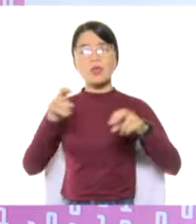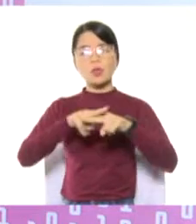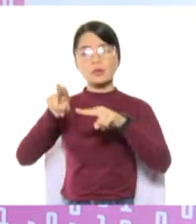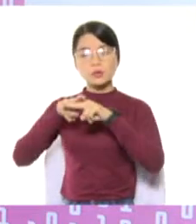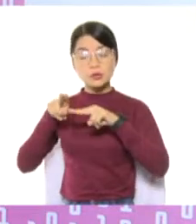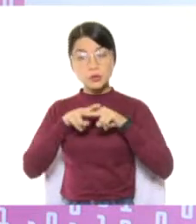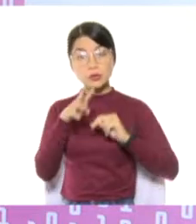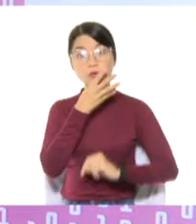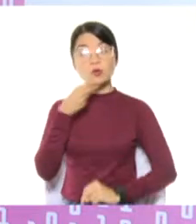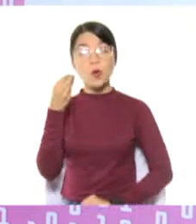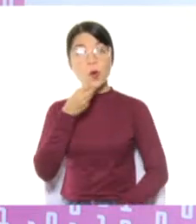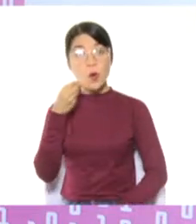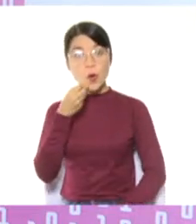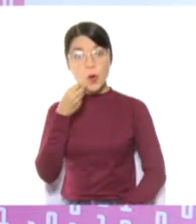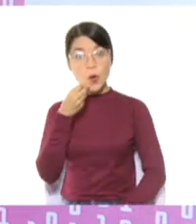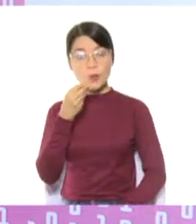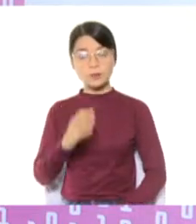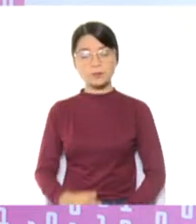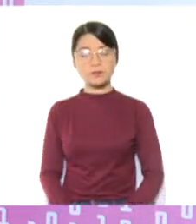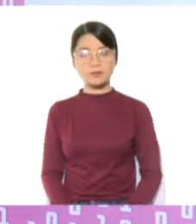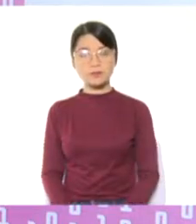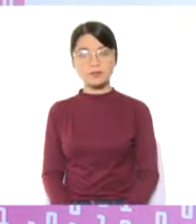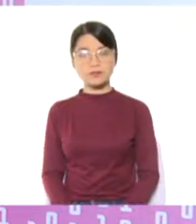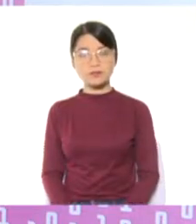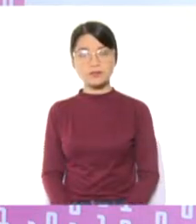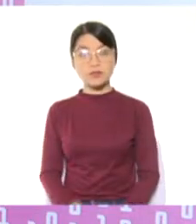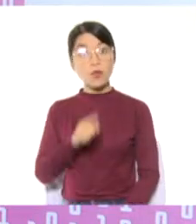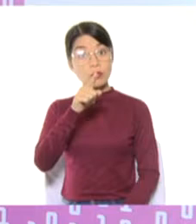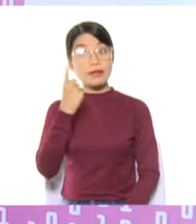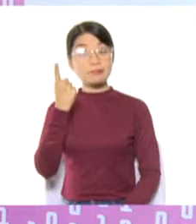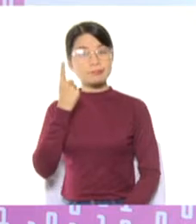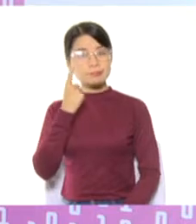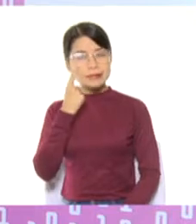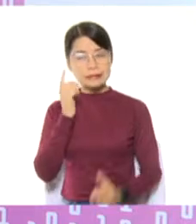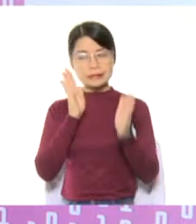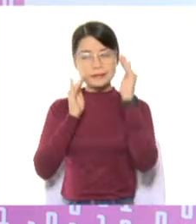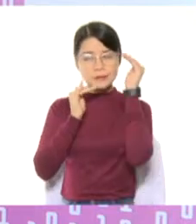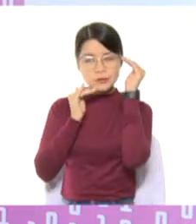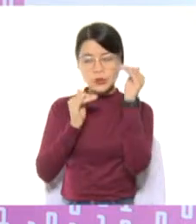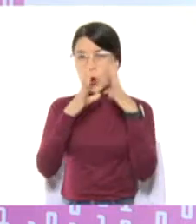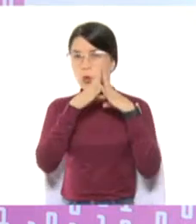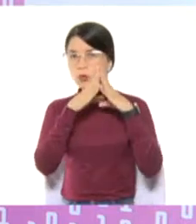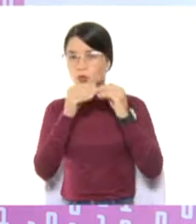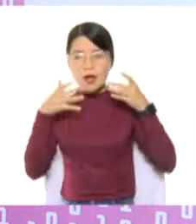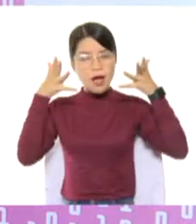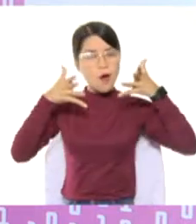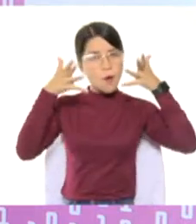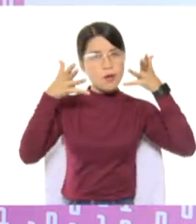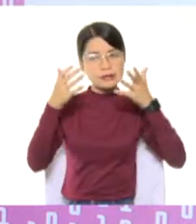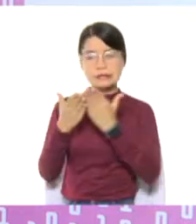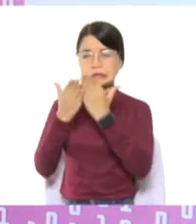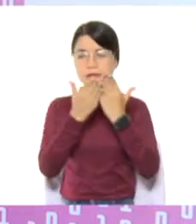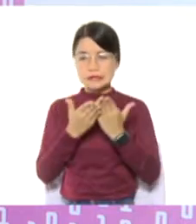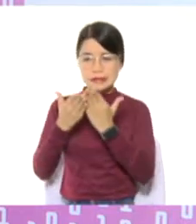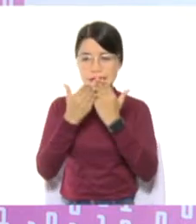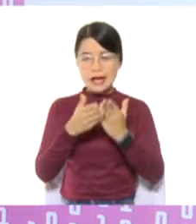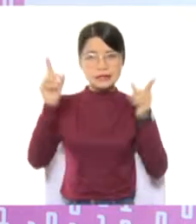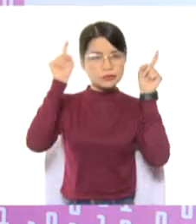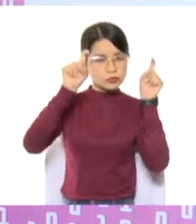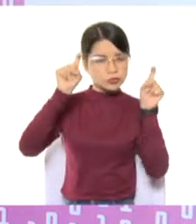niñas, jóvenes y adolescentes. Por ello, los invito a que estén atentos a todas las orientaciones y clases que nos